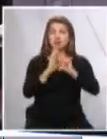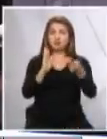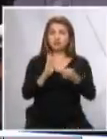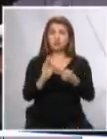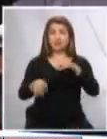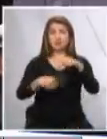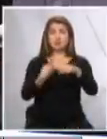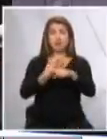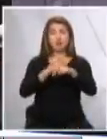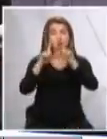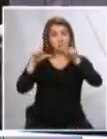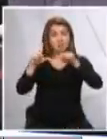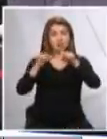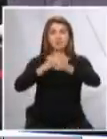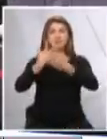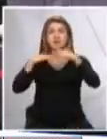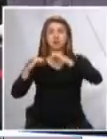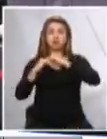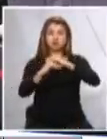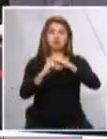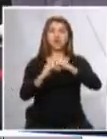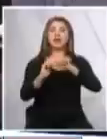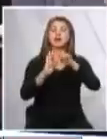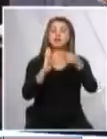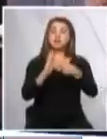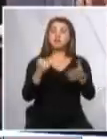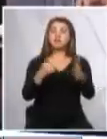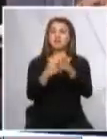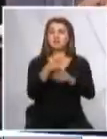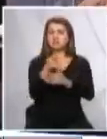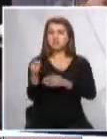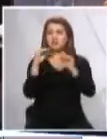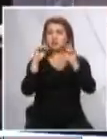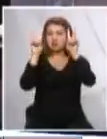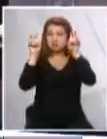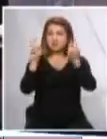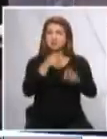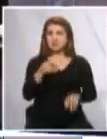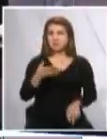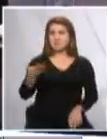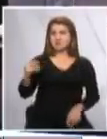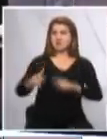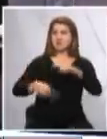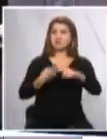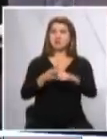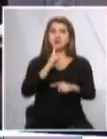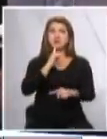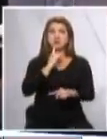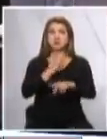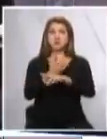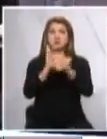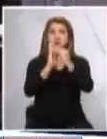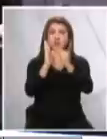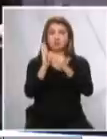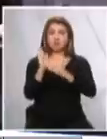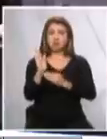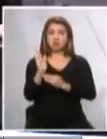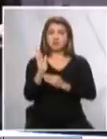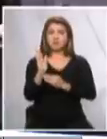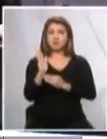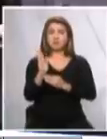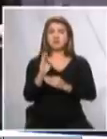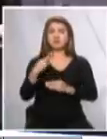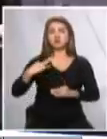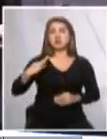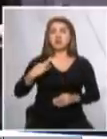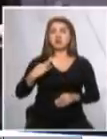así que tuvimos un video de los empresarios en contra de la reforma el fin de semana y fue tema la semana pasada. Es más, lo teníamos para tabla hoy día también en la versión de Ciudadano.